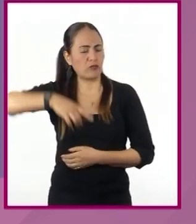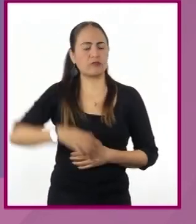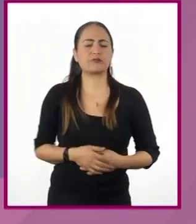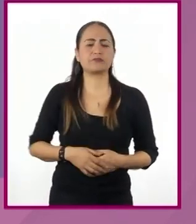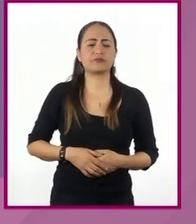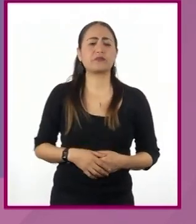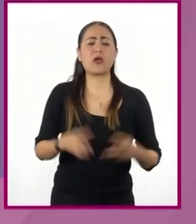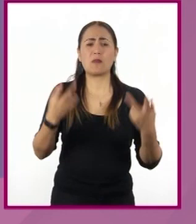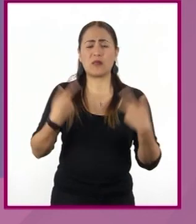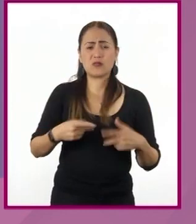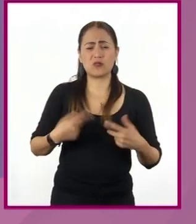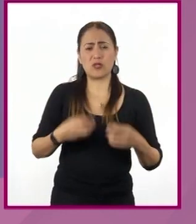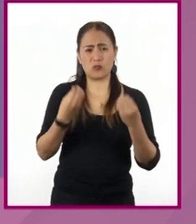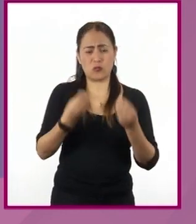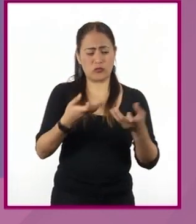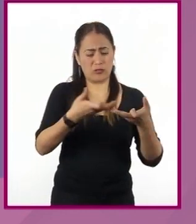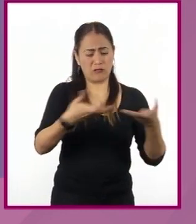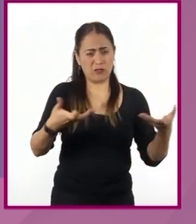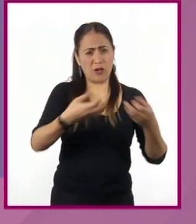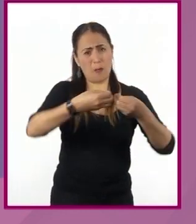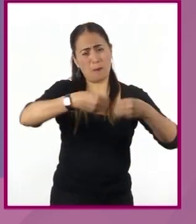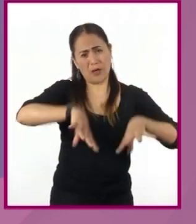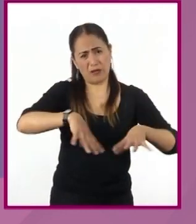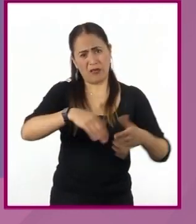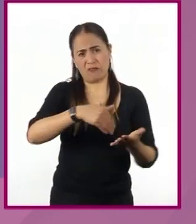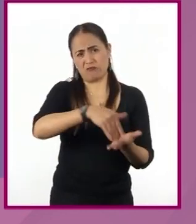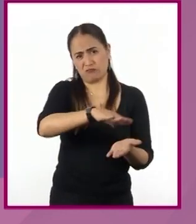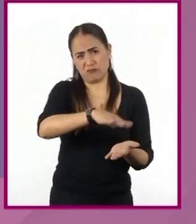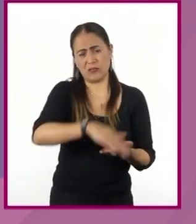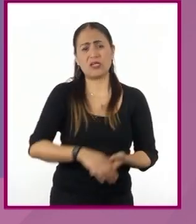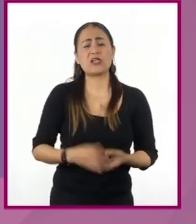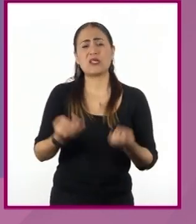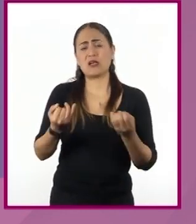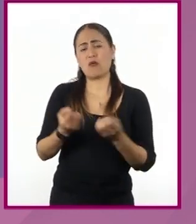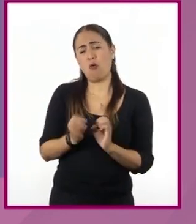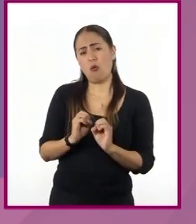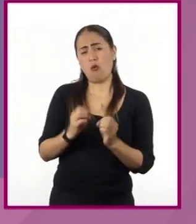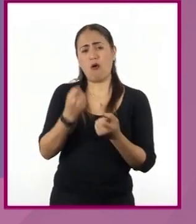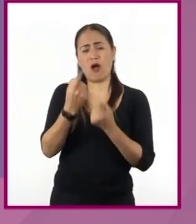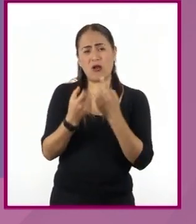personas perdieron sus tierras y otras tuvieron que trabajar a cambio de un salario.